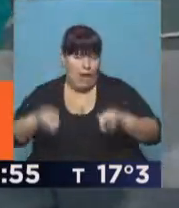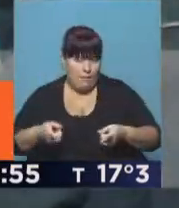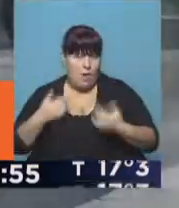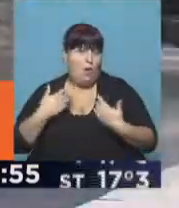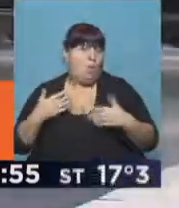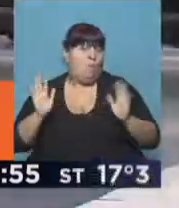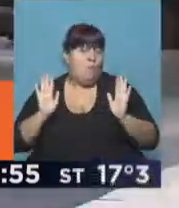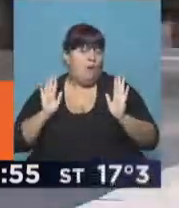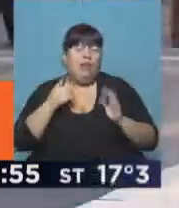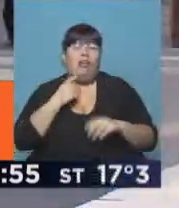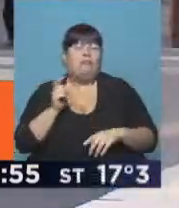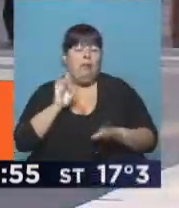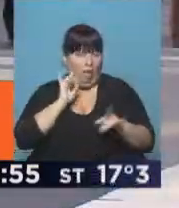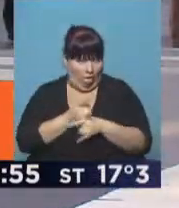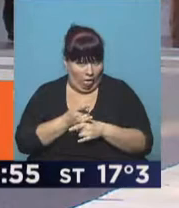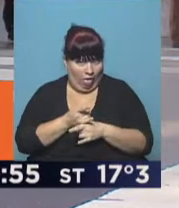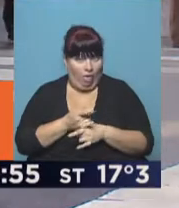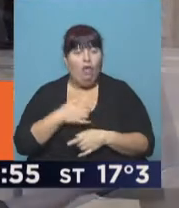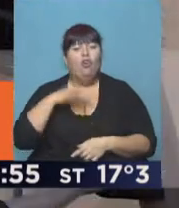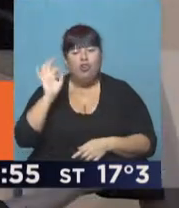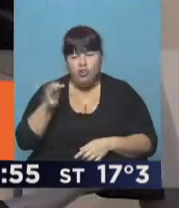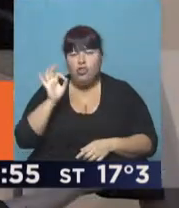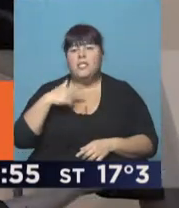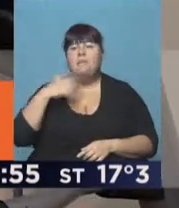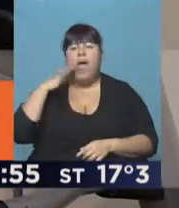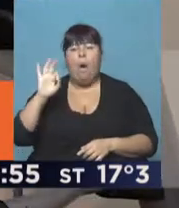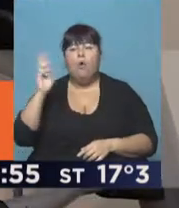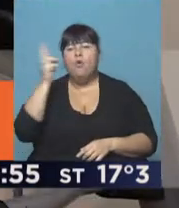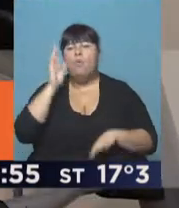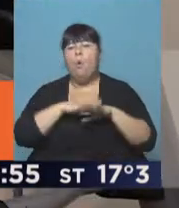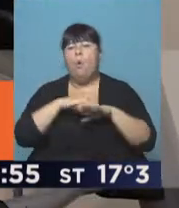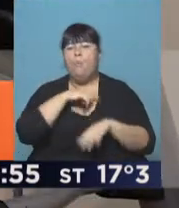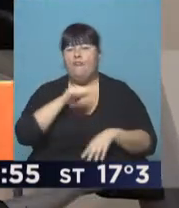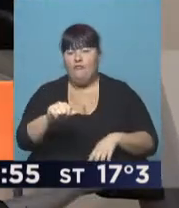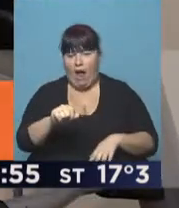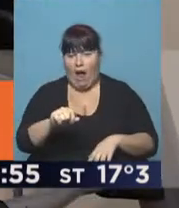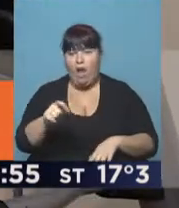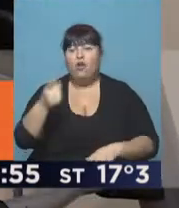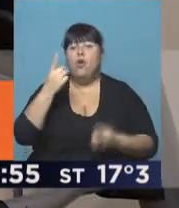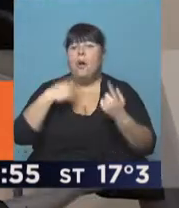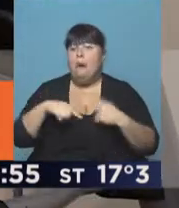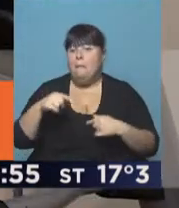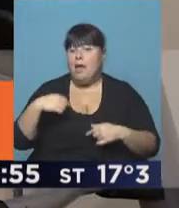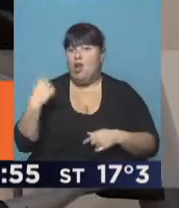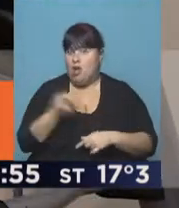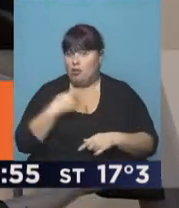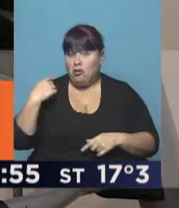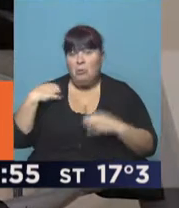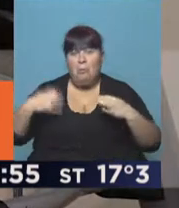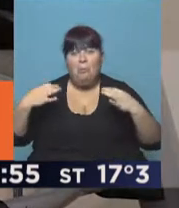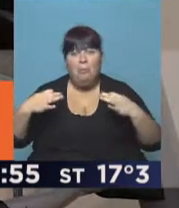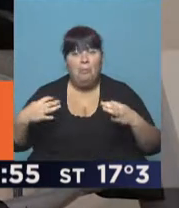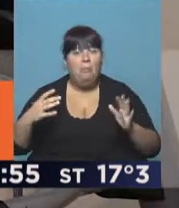puede pasar inadvertido. Yo sí sabía que mi abuelo había muerto de un infarto, pero nosotros veníamos todos